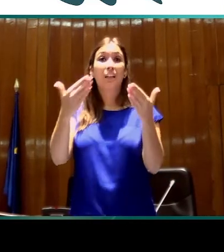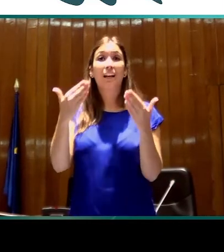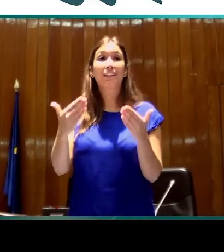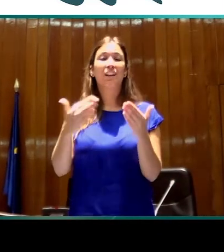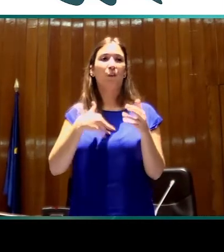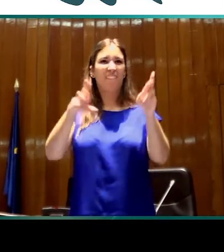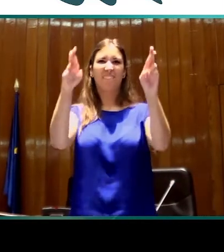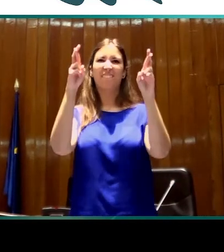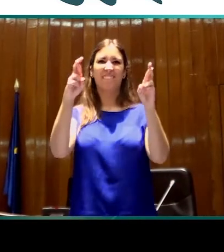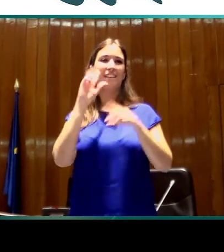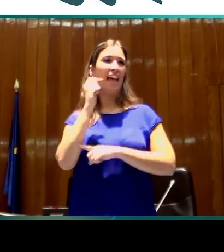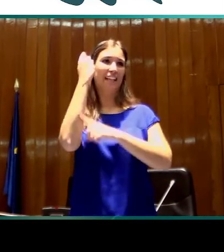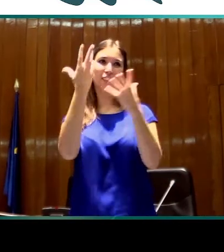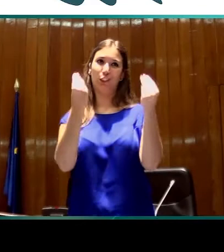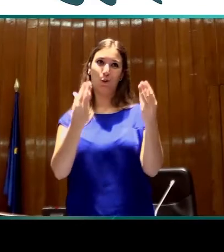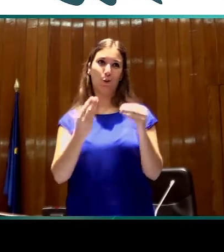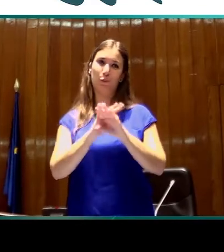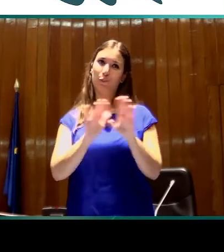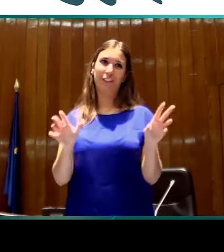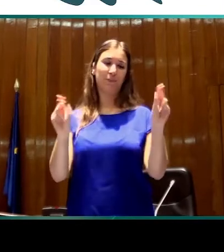deseo muchos éxitos.